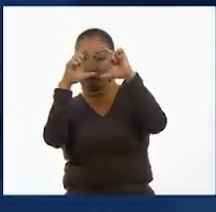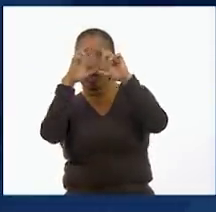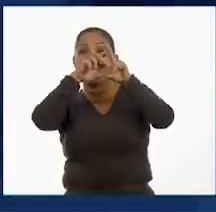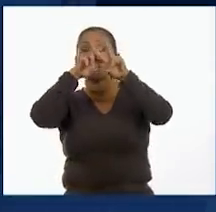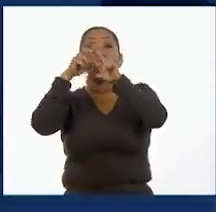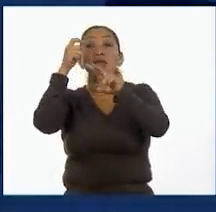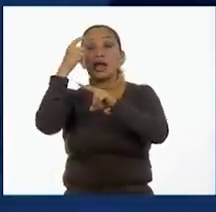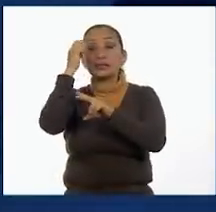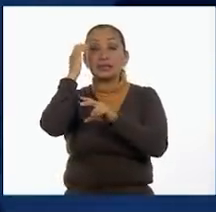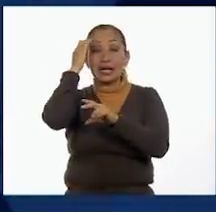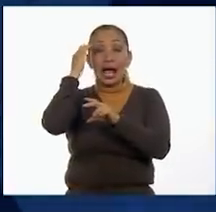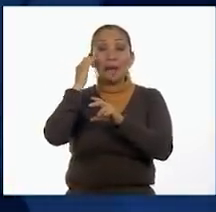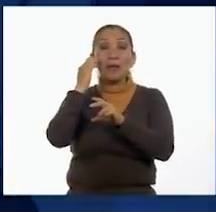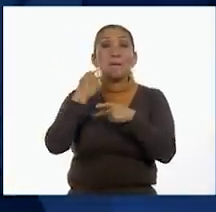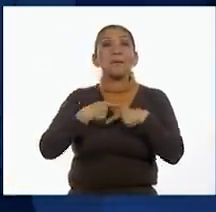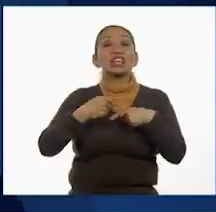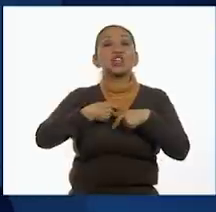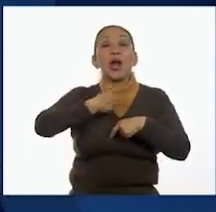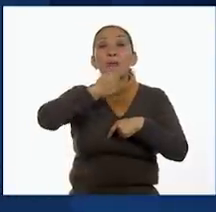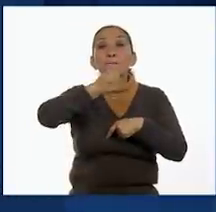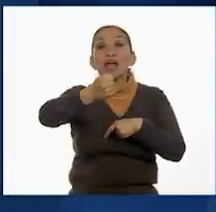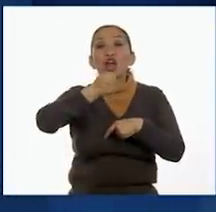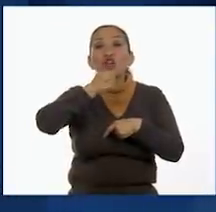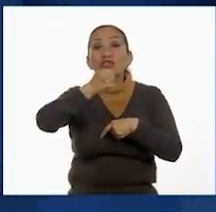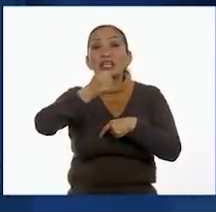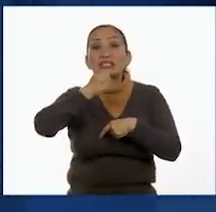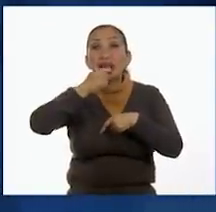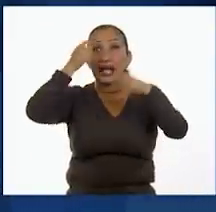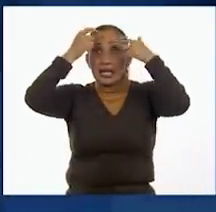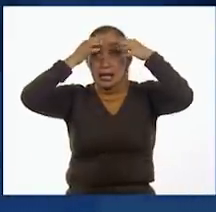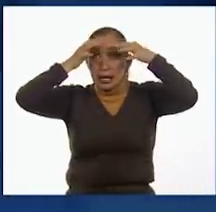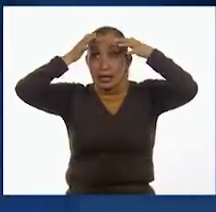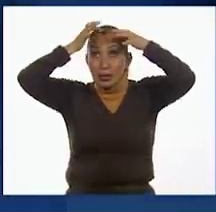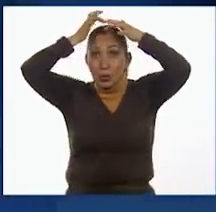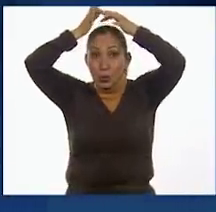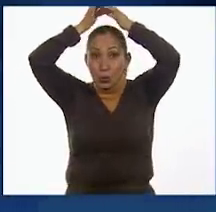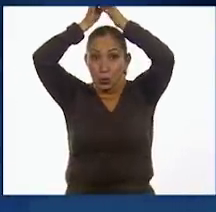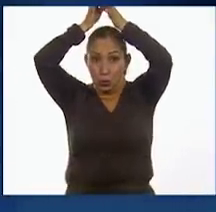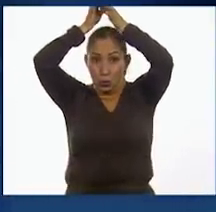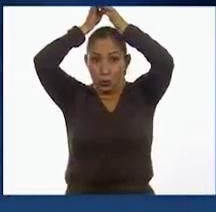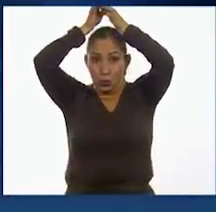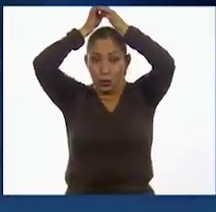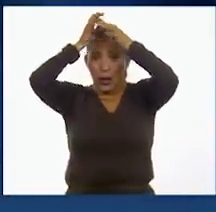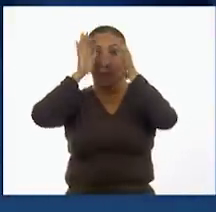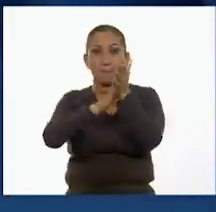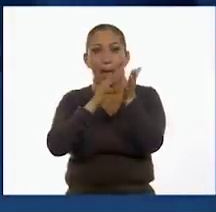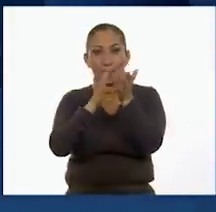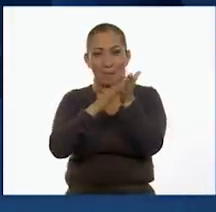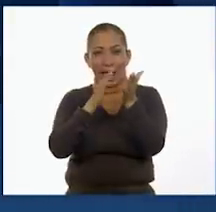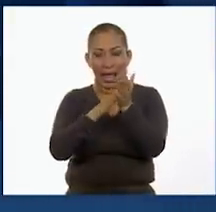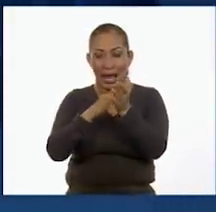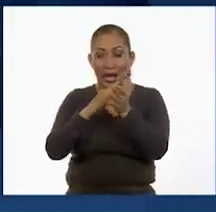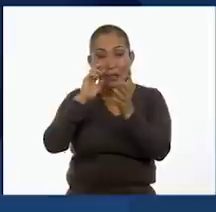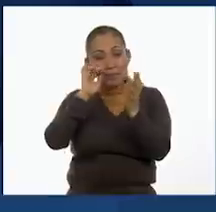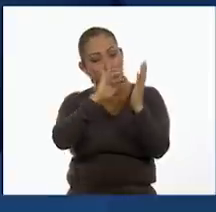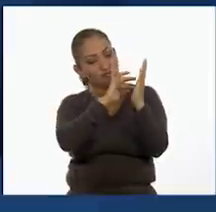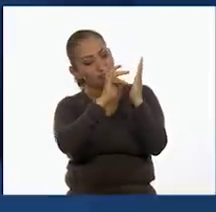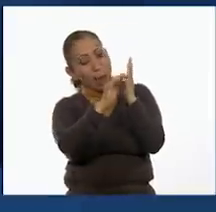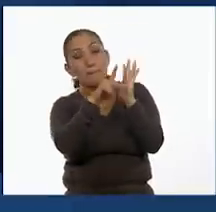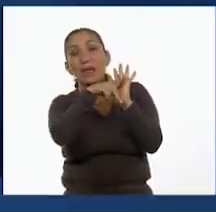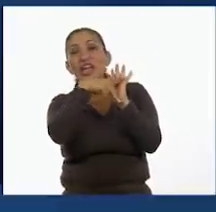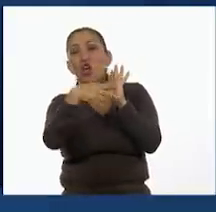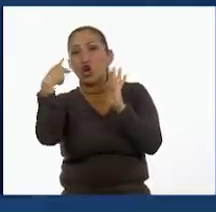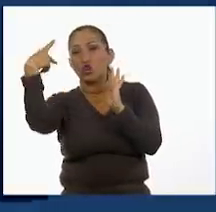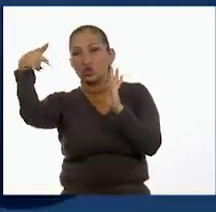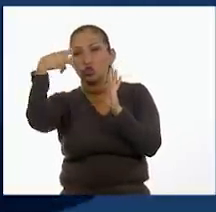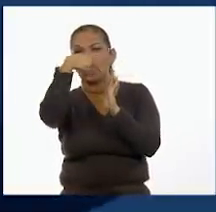estrella son las cabezas de periodistas y en la cabeza tienen unos cucuruchos de papel que tienen el título de los periódicos